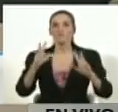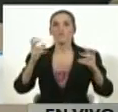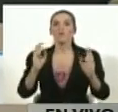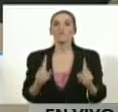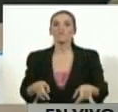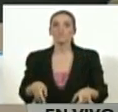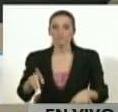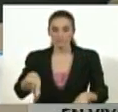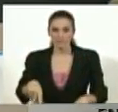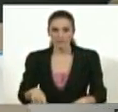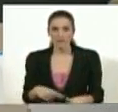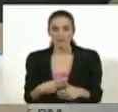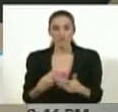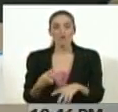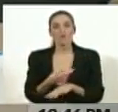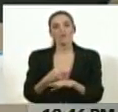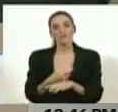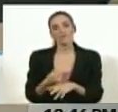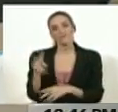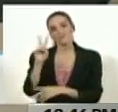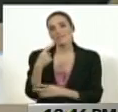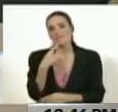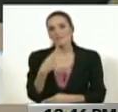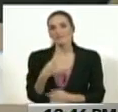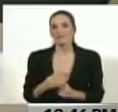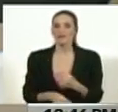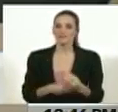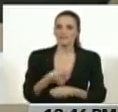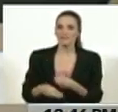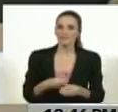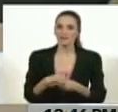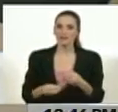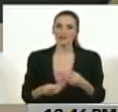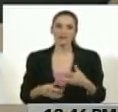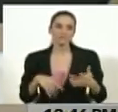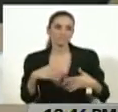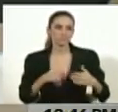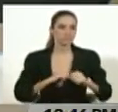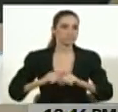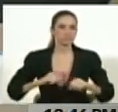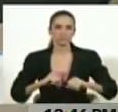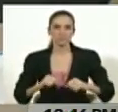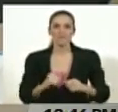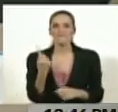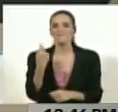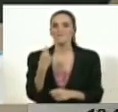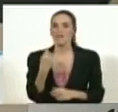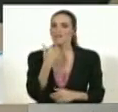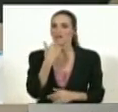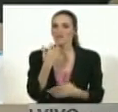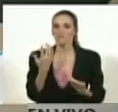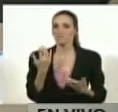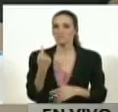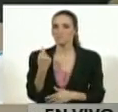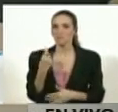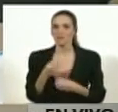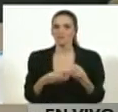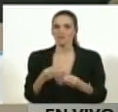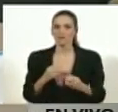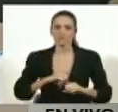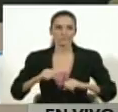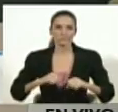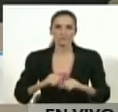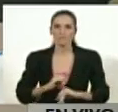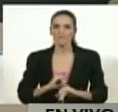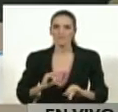oportunidad y el gobierno de Venezuela ha dicho que va a ejercer acciones Qué falta para ejercer esas acciones y